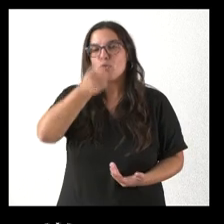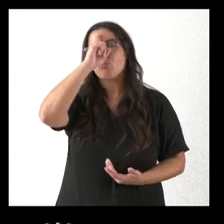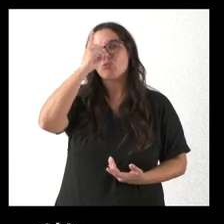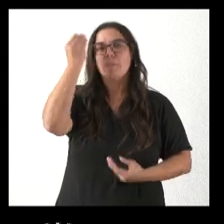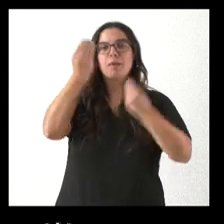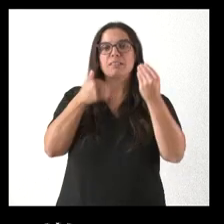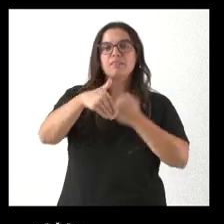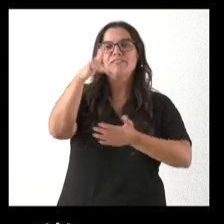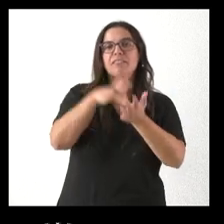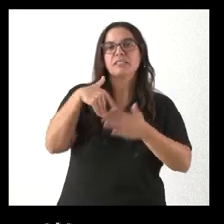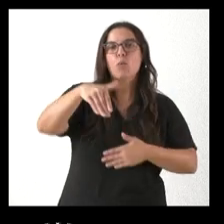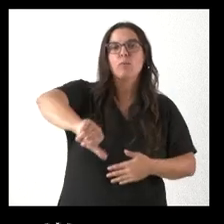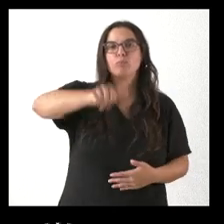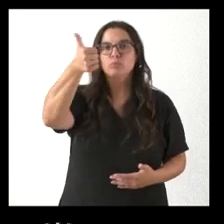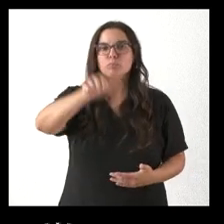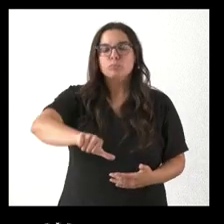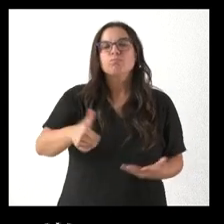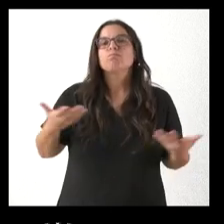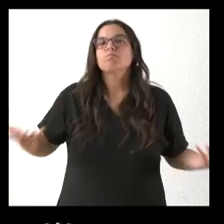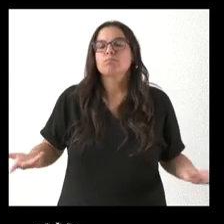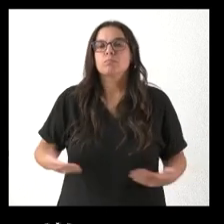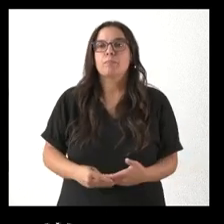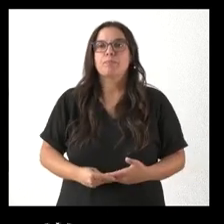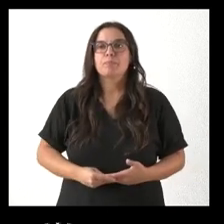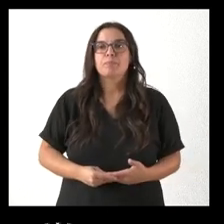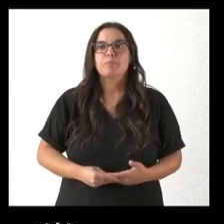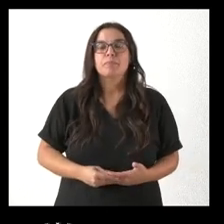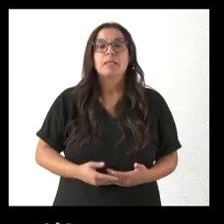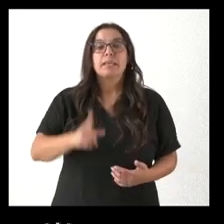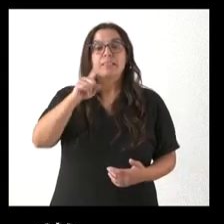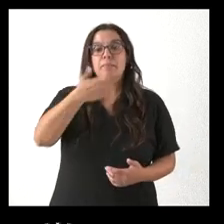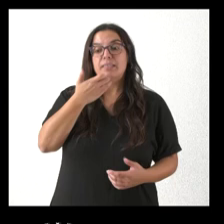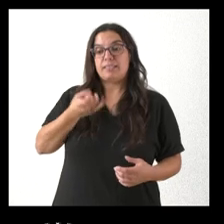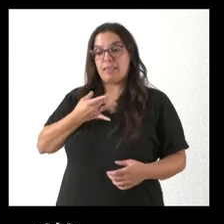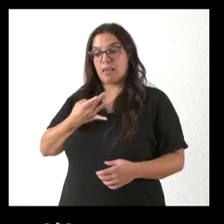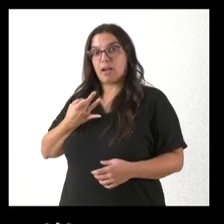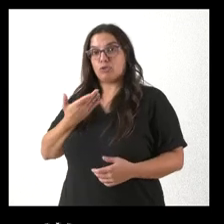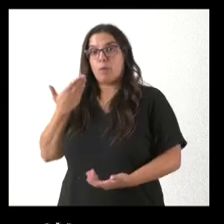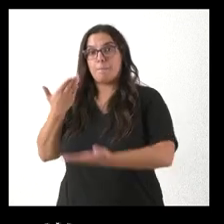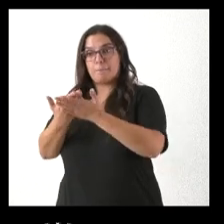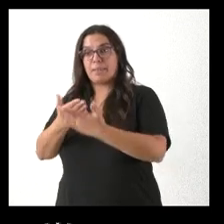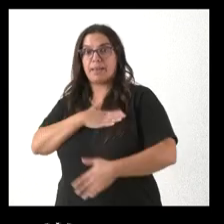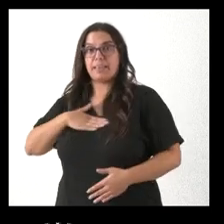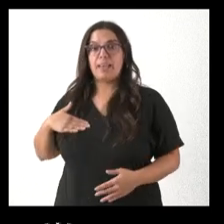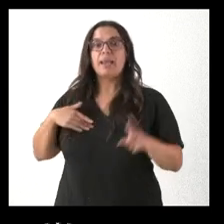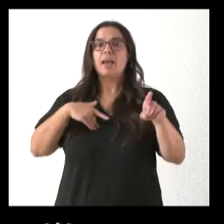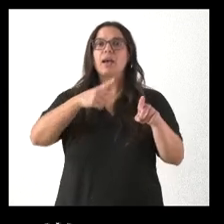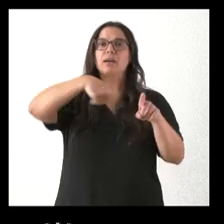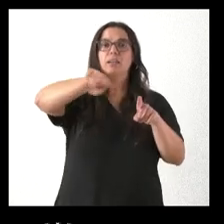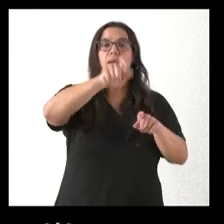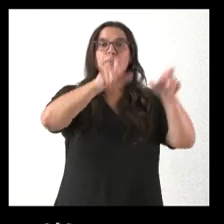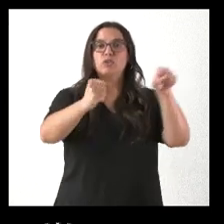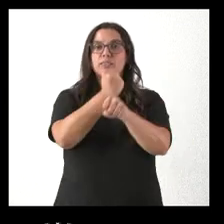de una fecha en la que podría ser aprobada y si tal y como exigen los sindicatos se va a formar a los trabajadores